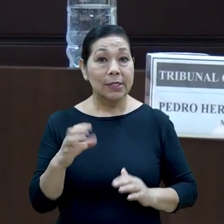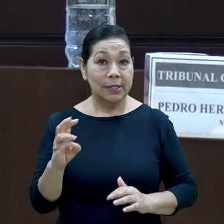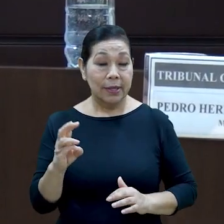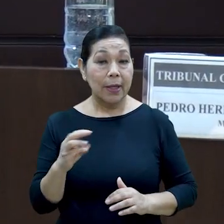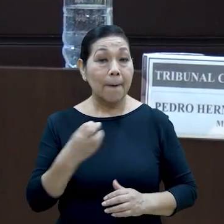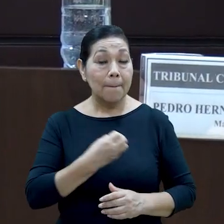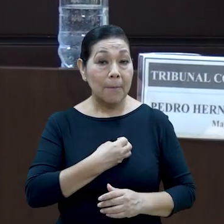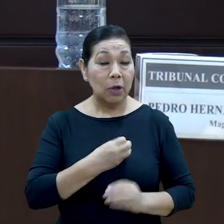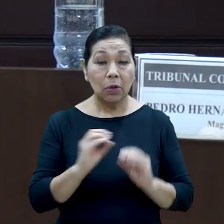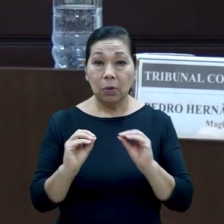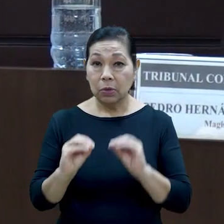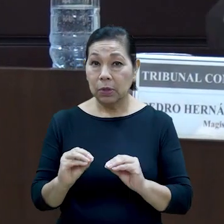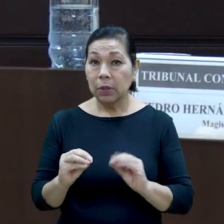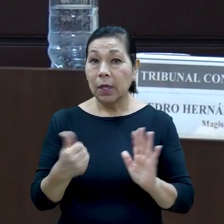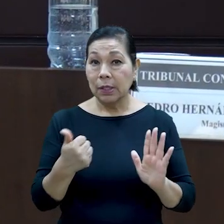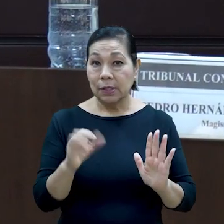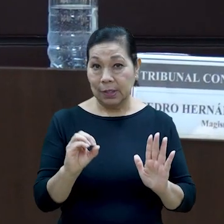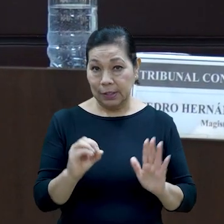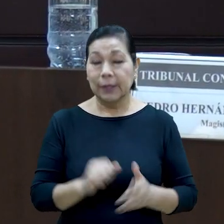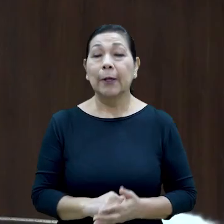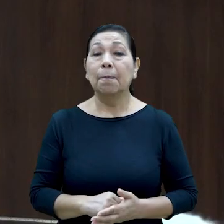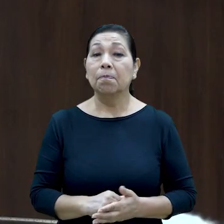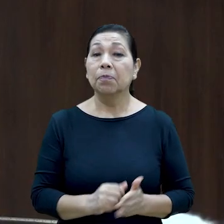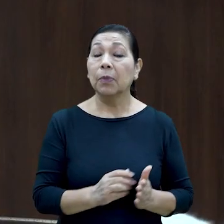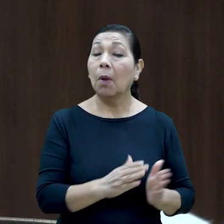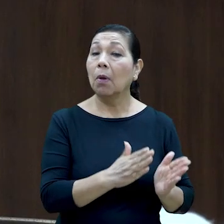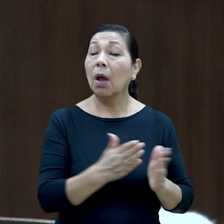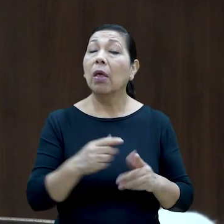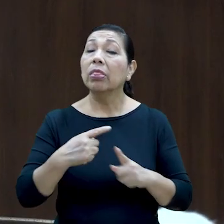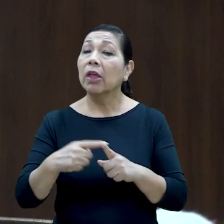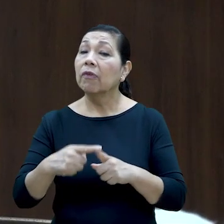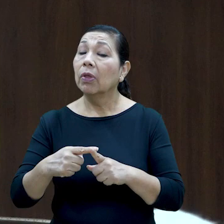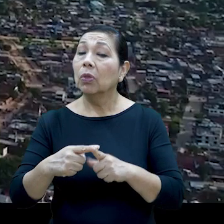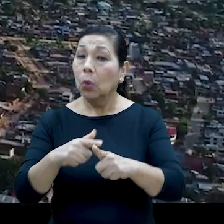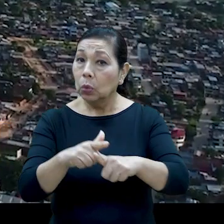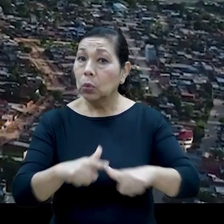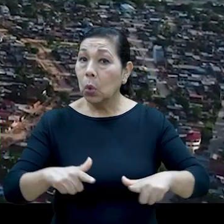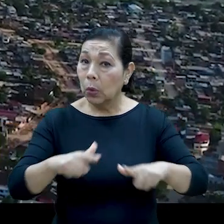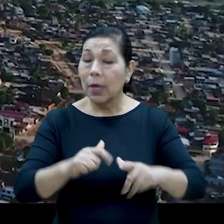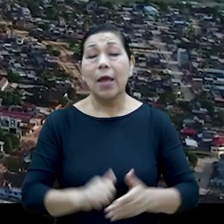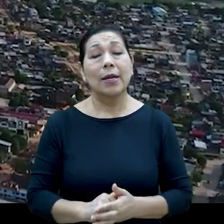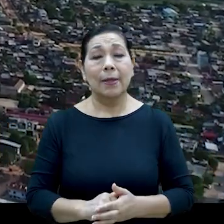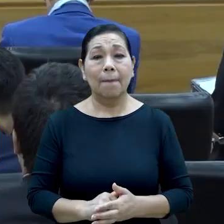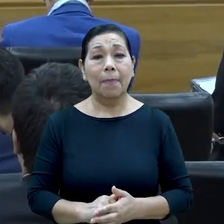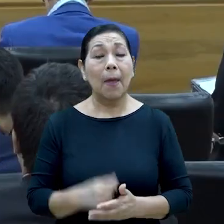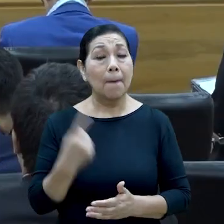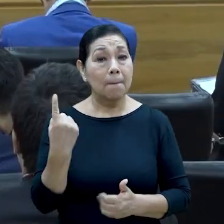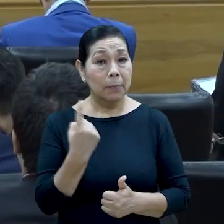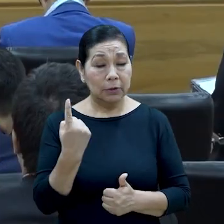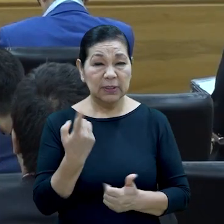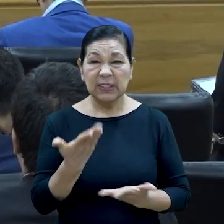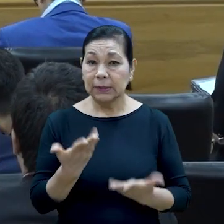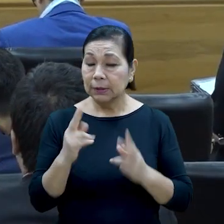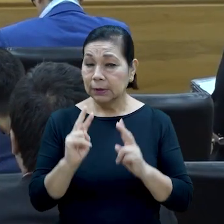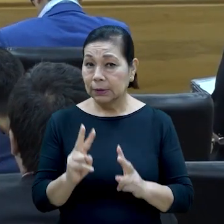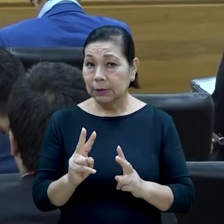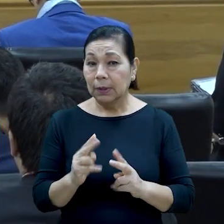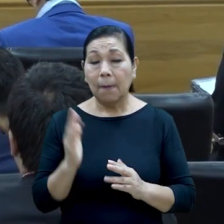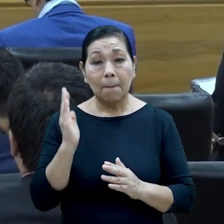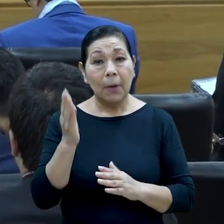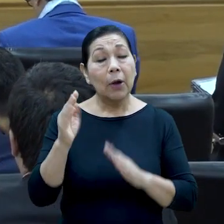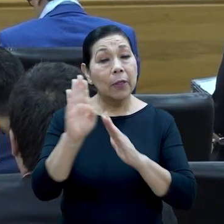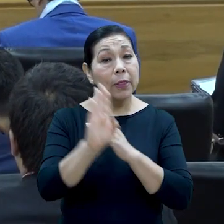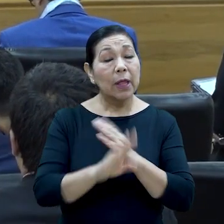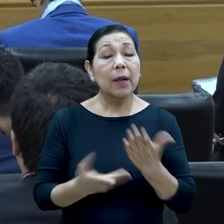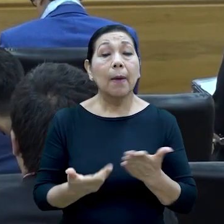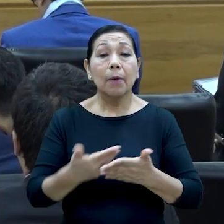lunes 6 de mayo y dejó al voto 60 causas procedentes de varias jurisdicciones del país. La primera causa en verse fue la